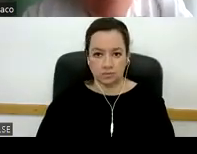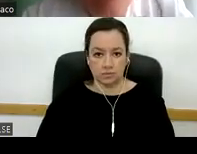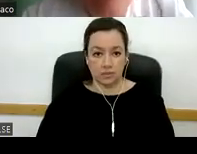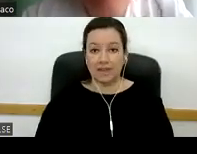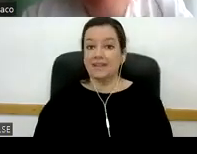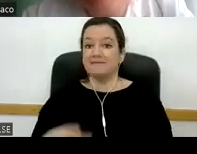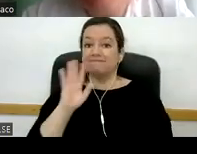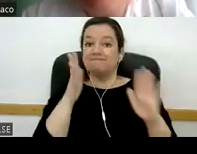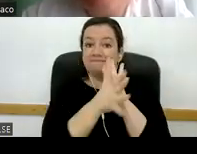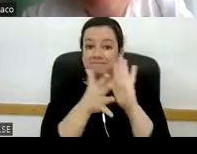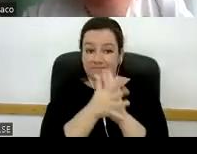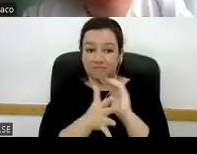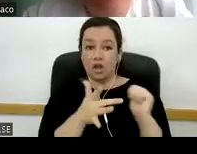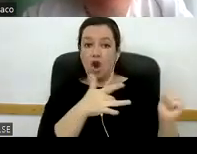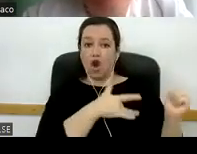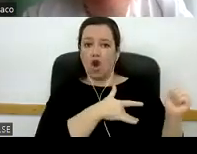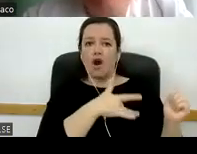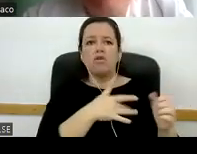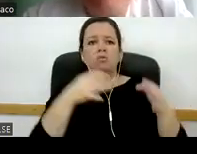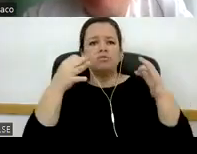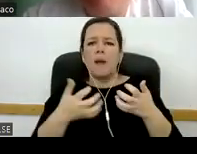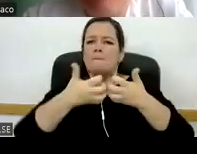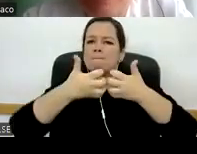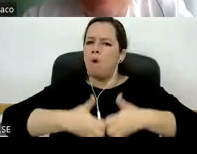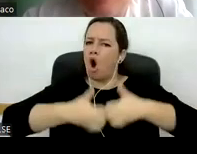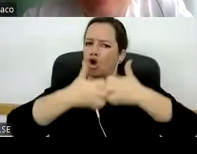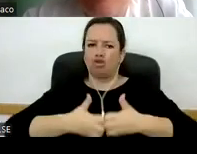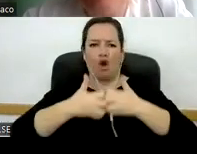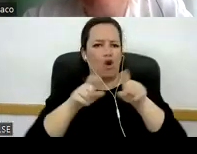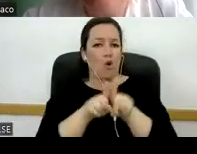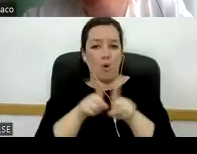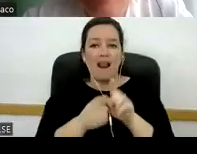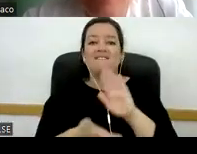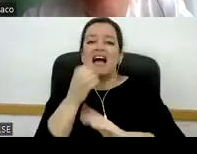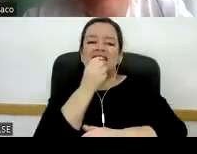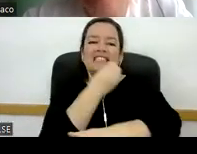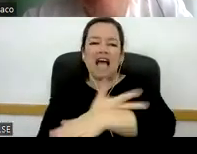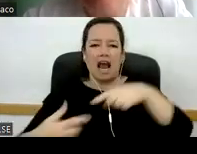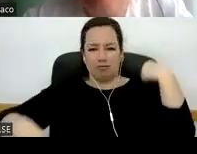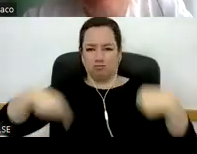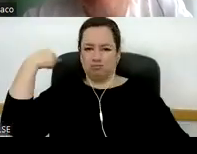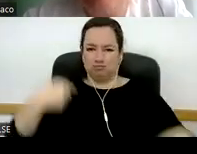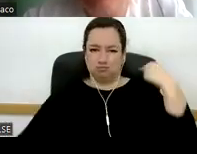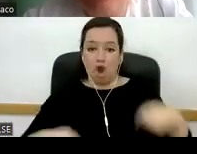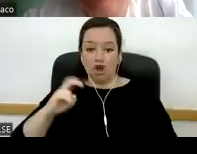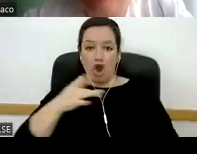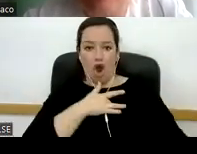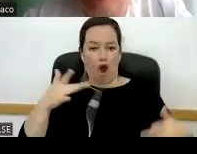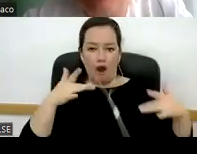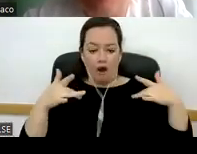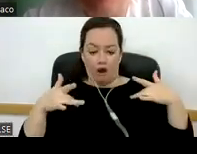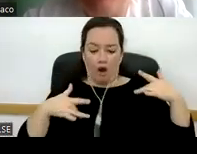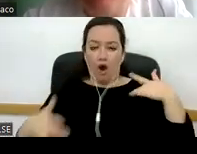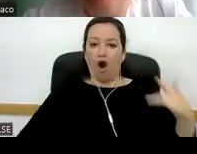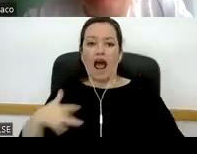Tal y como hemos indicado, hemos de entender que el corazón es un motor que lleva la sangre a través de las arterias y las venas al resto de órganos del